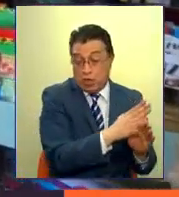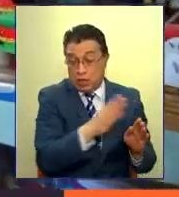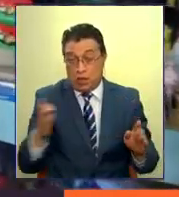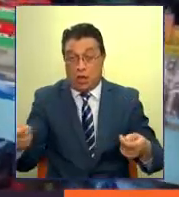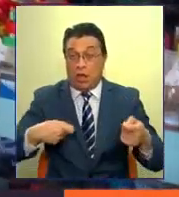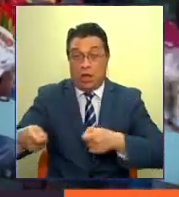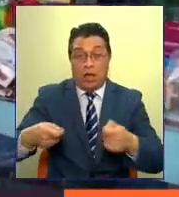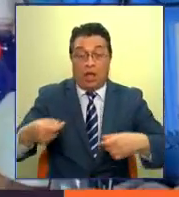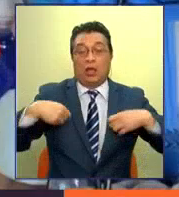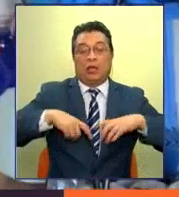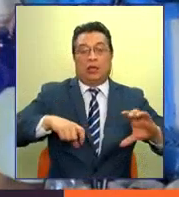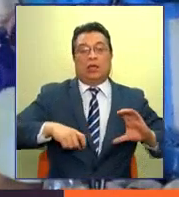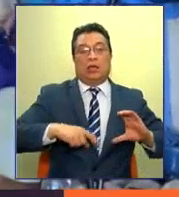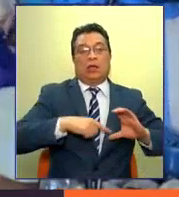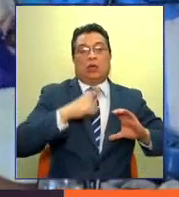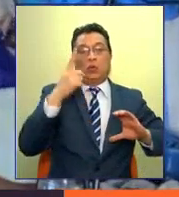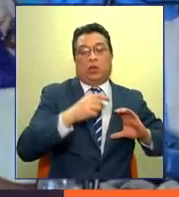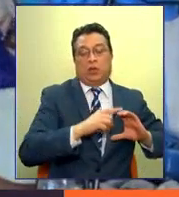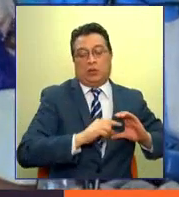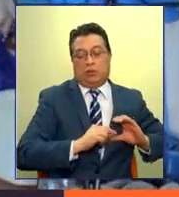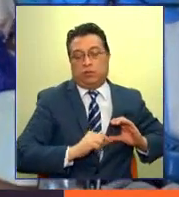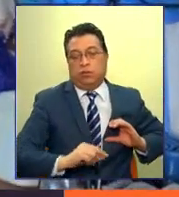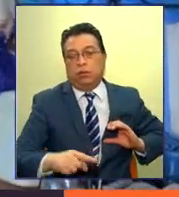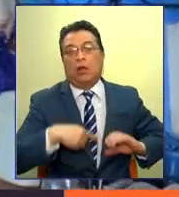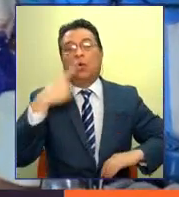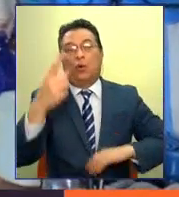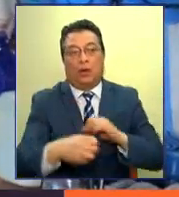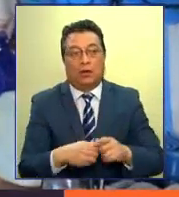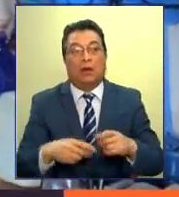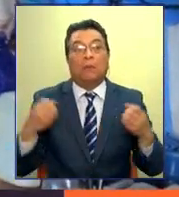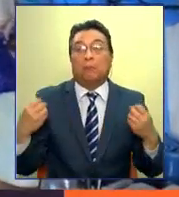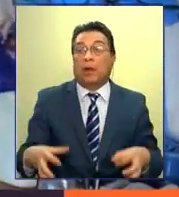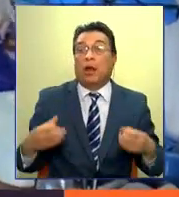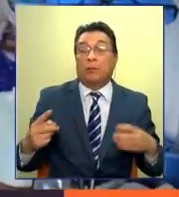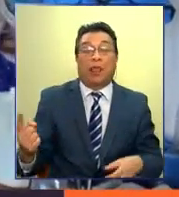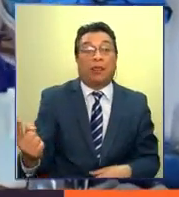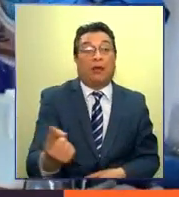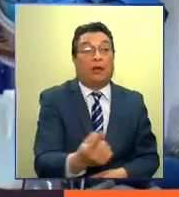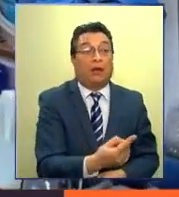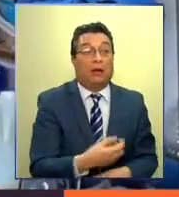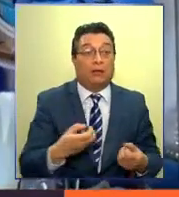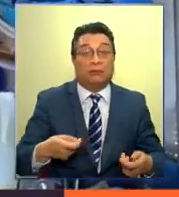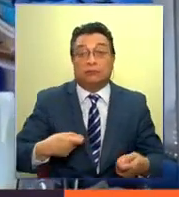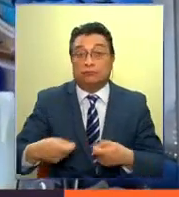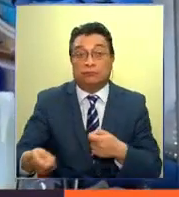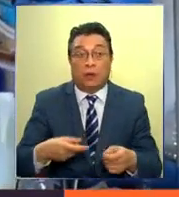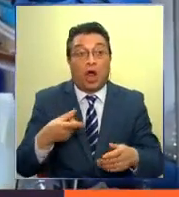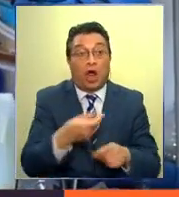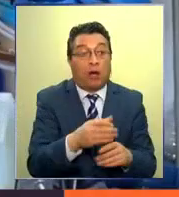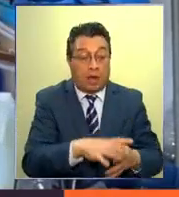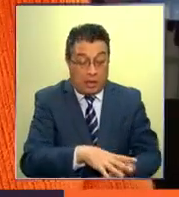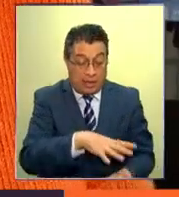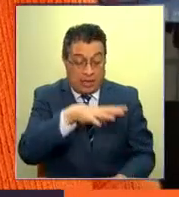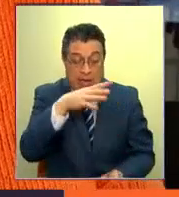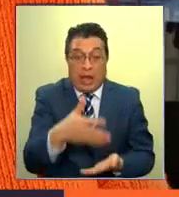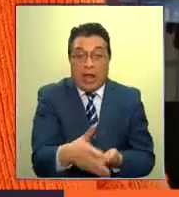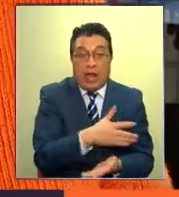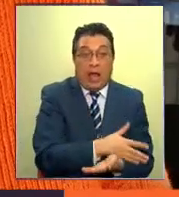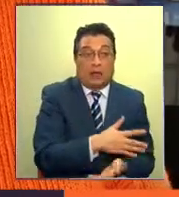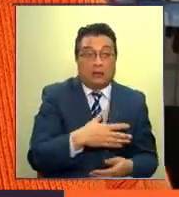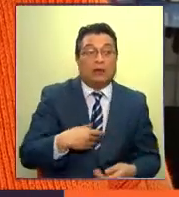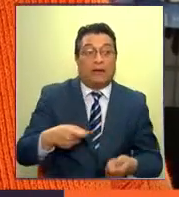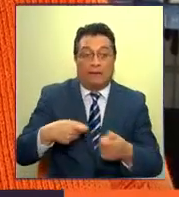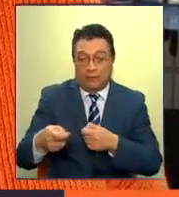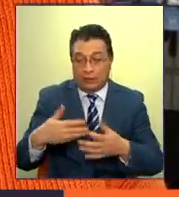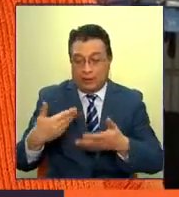año. Mucha gente va a perder porque hay muchos comerciantes que compran sus cosas anticipadas. Y yo vendía